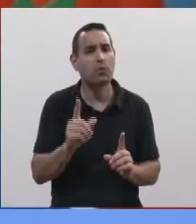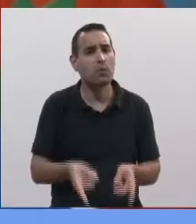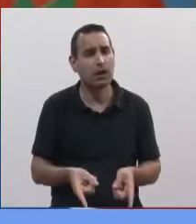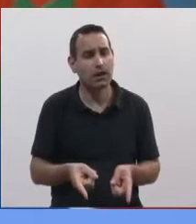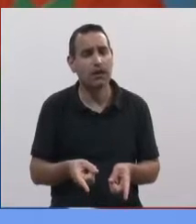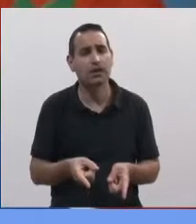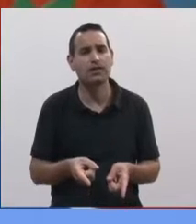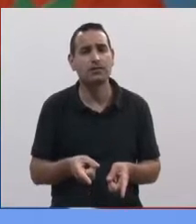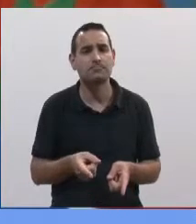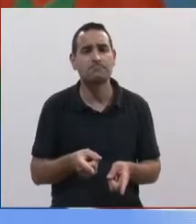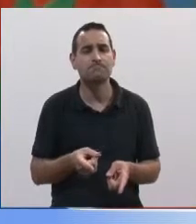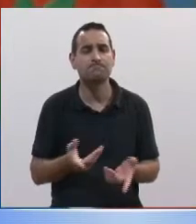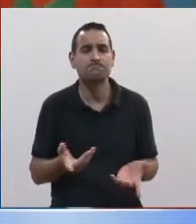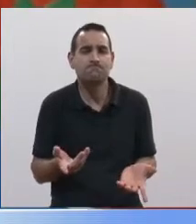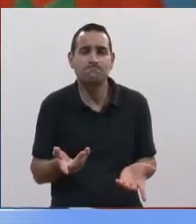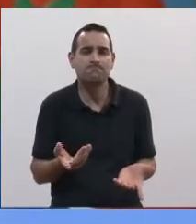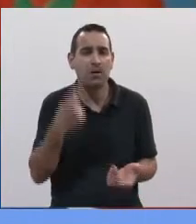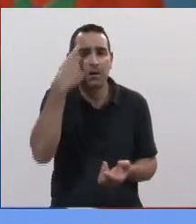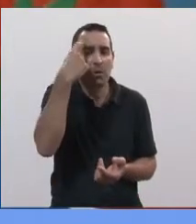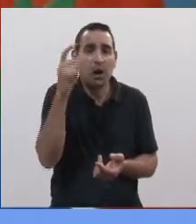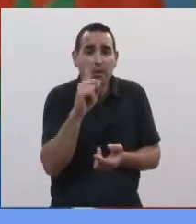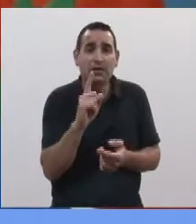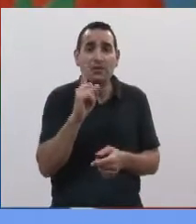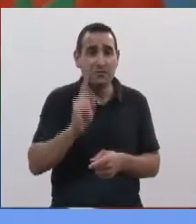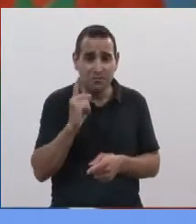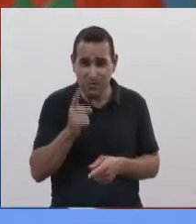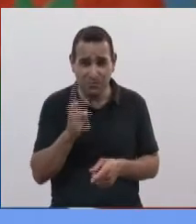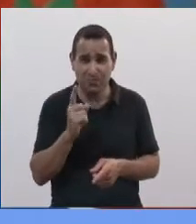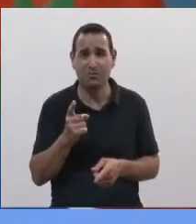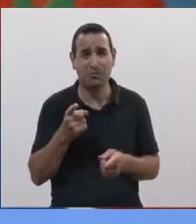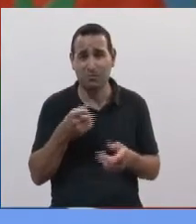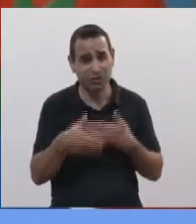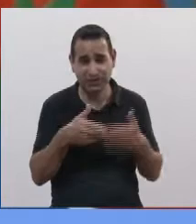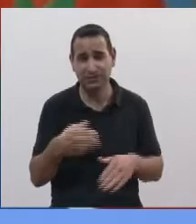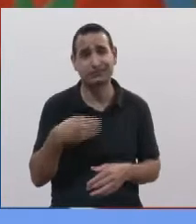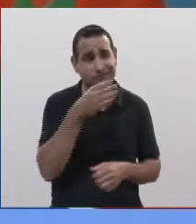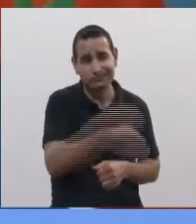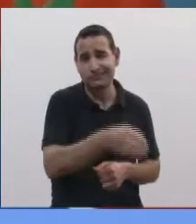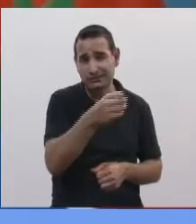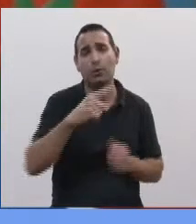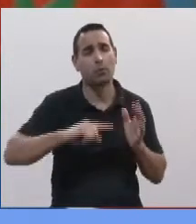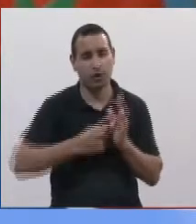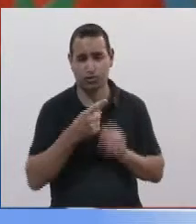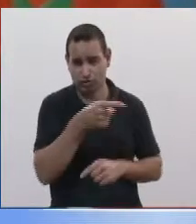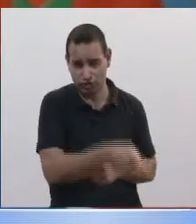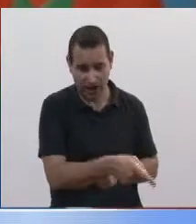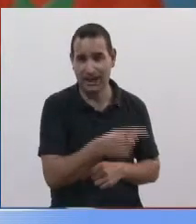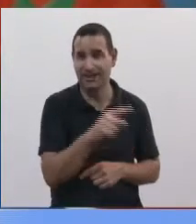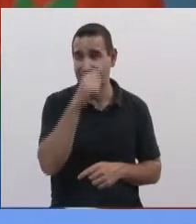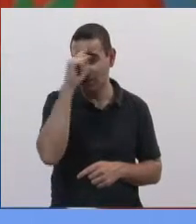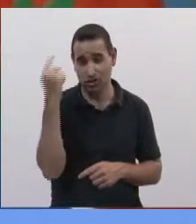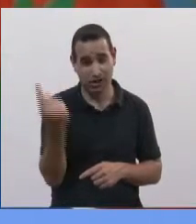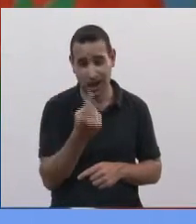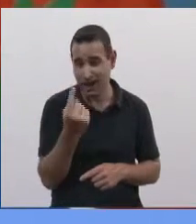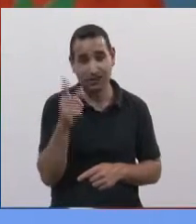hace escuela, porque ese mismo derrotero que ellos hacen en Buenos Aires a nivel